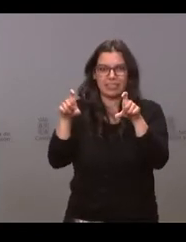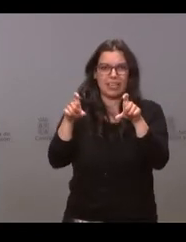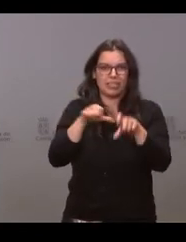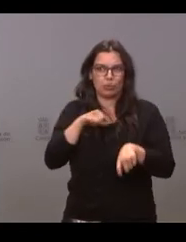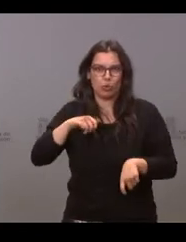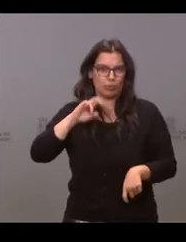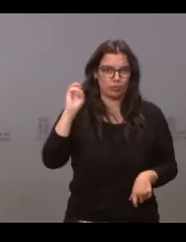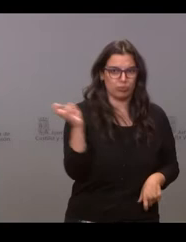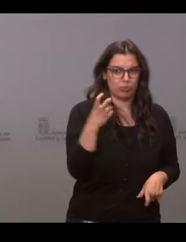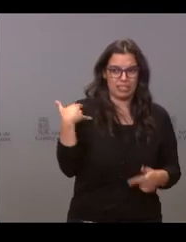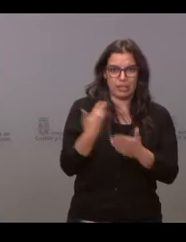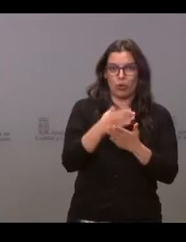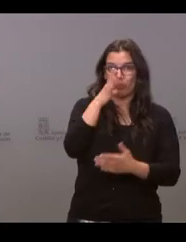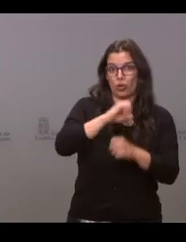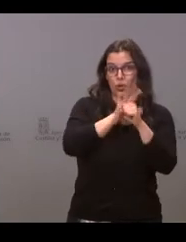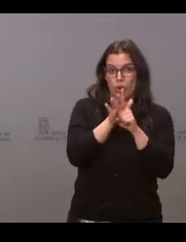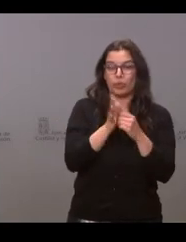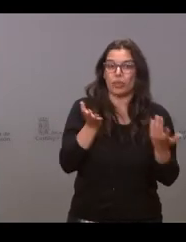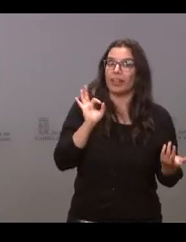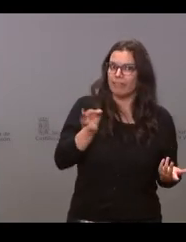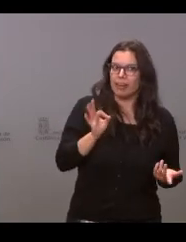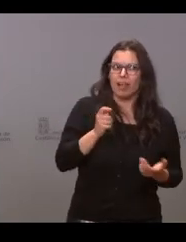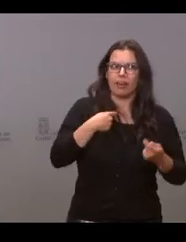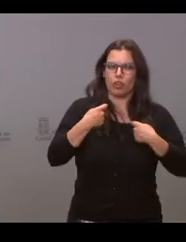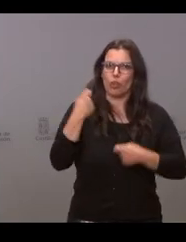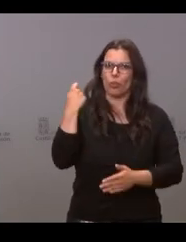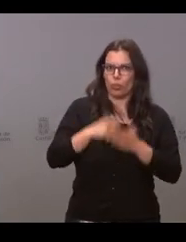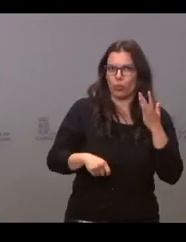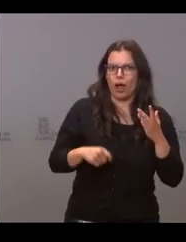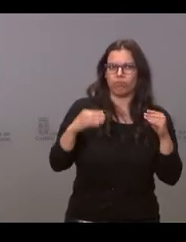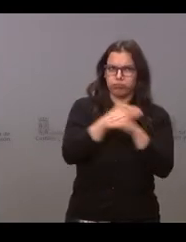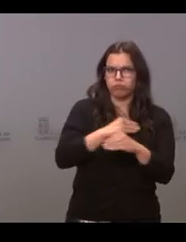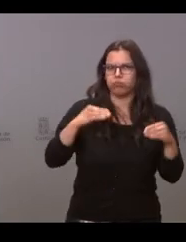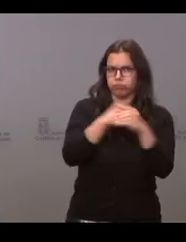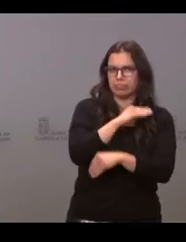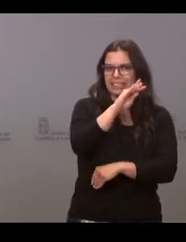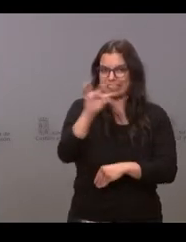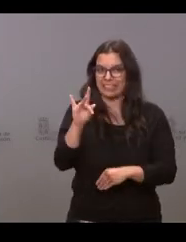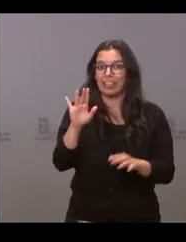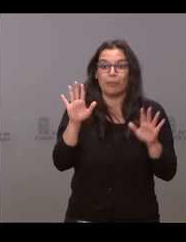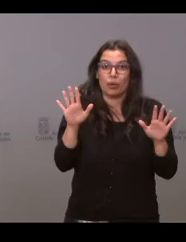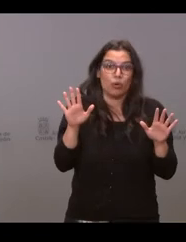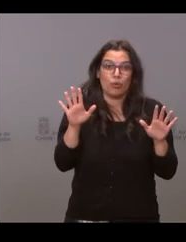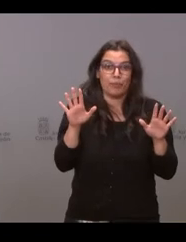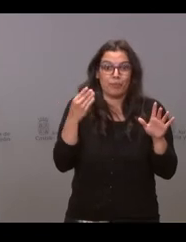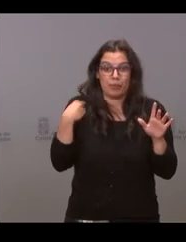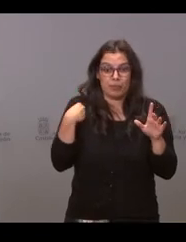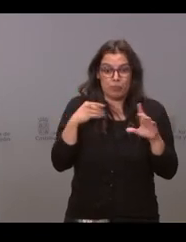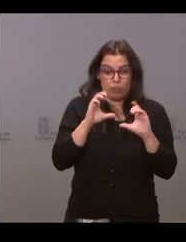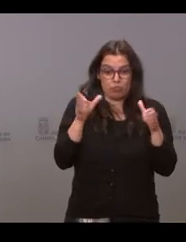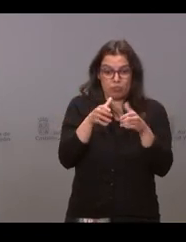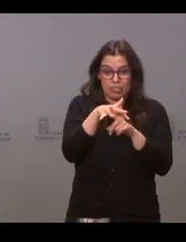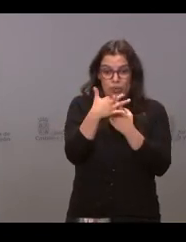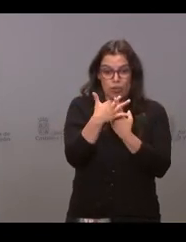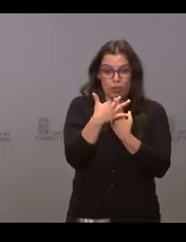por lo tanto es verdad de que han sido duras que ha habido discrepancias pero dentro del contexto en que nos ha tocado